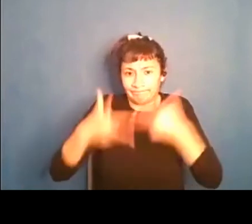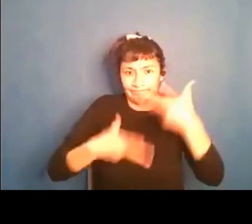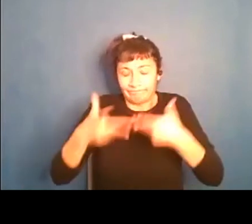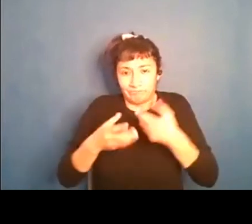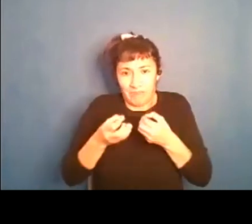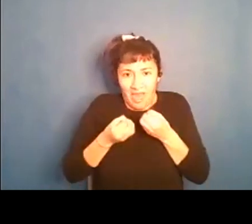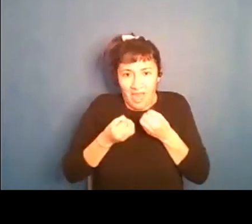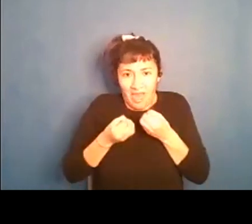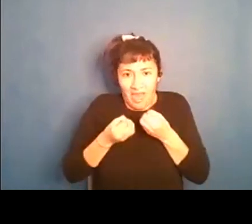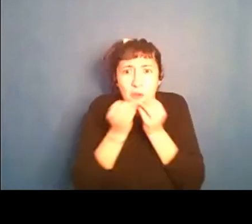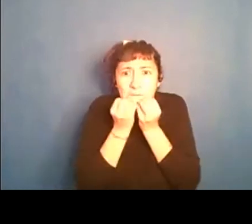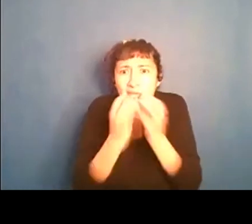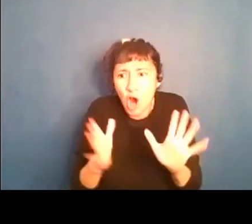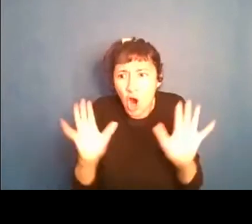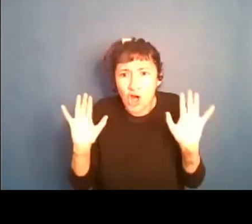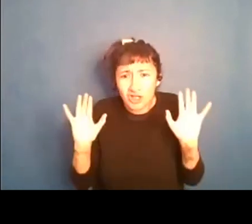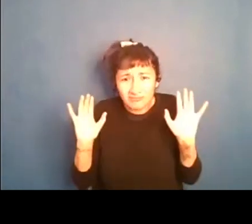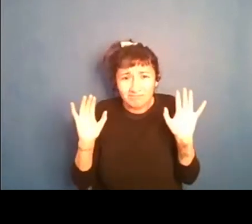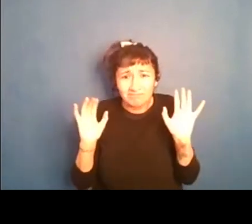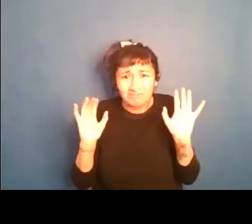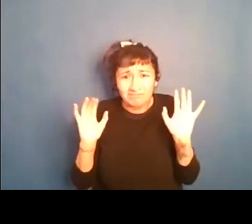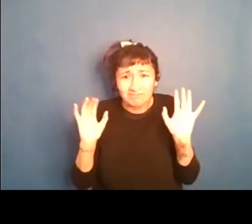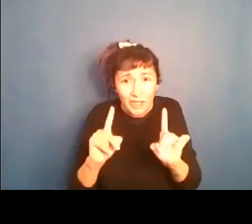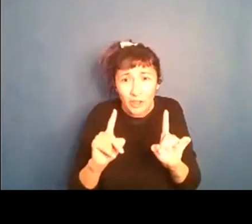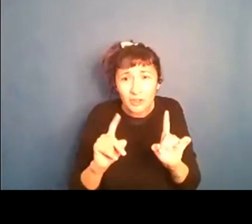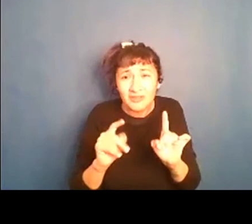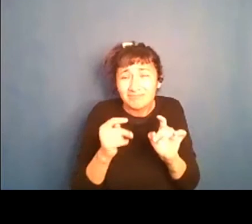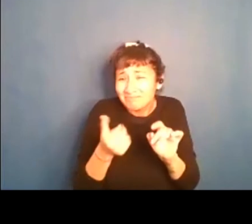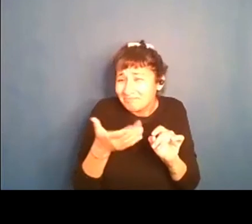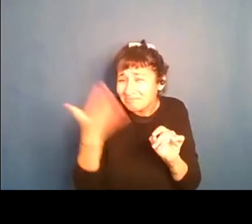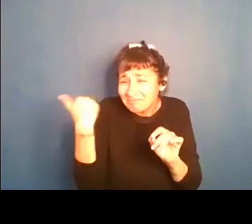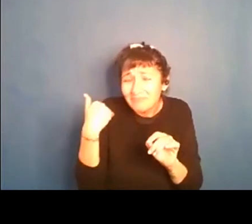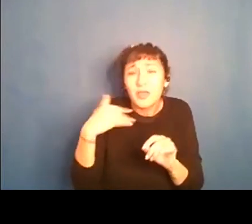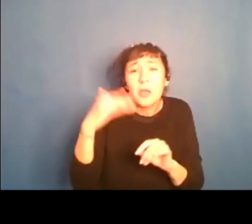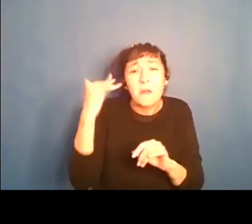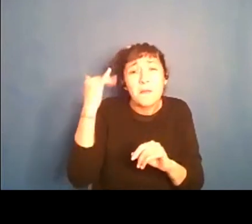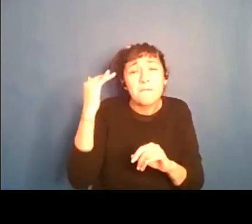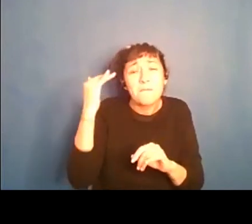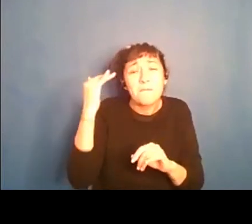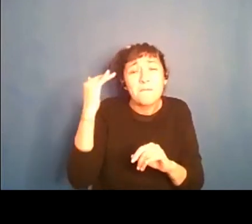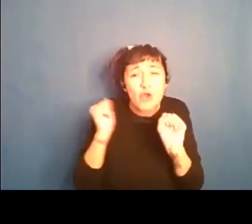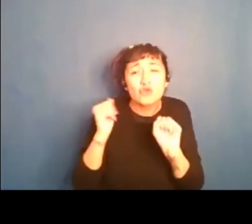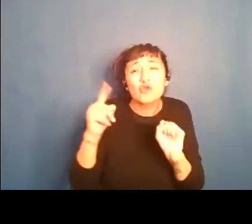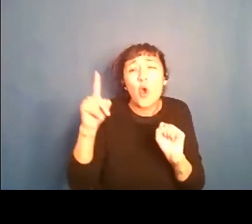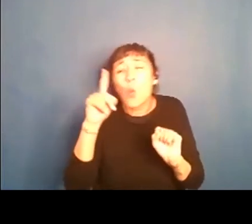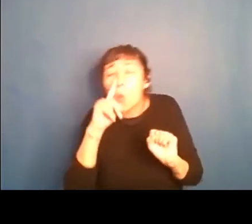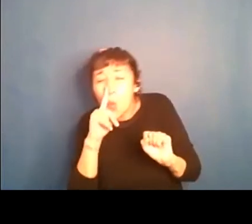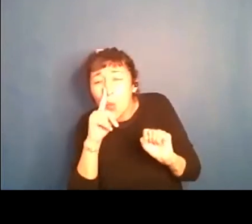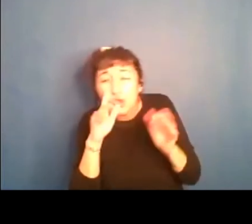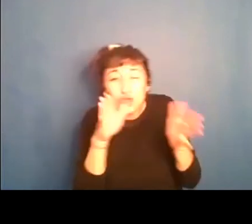posible. Que recién, finales de mayo, junio, ahí, mayo, comienzo de